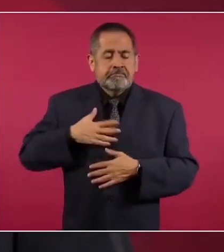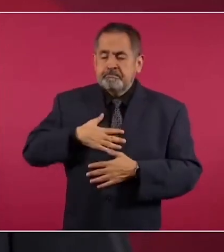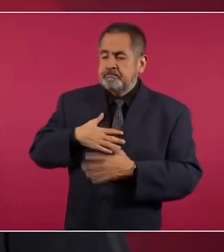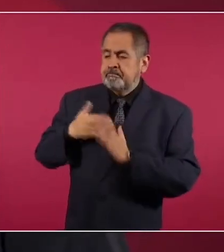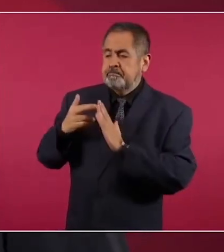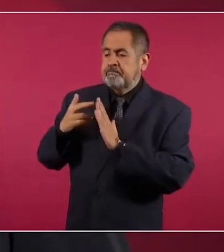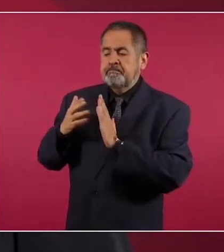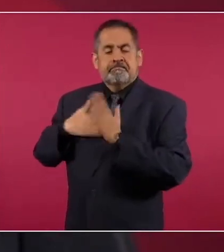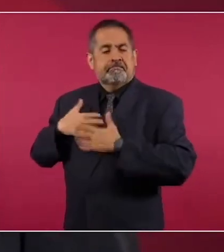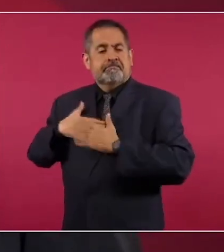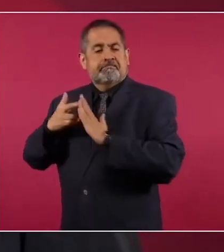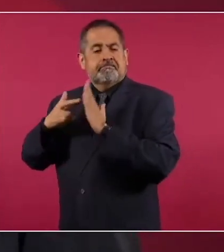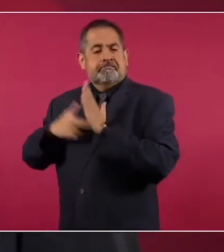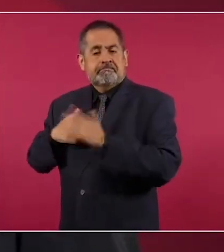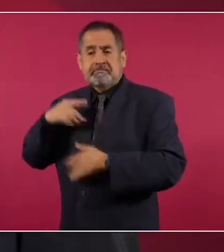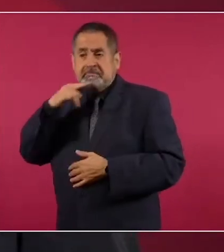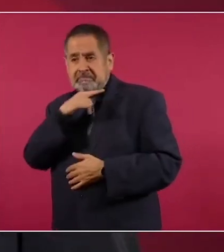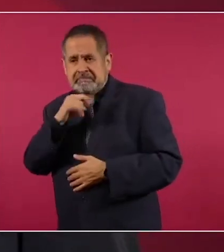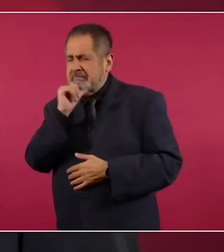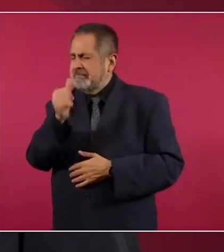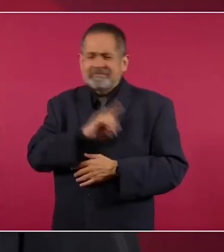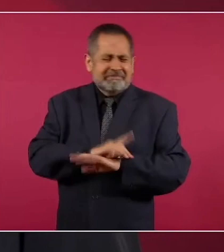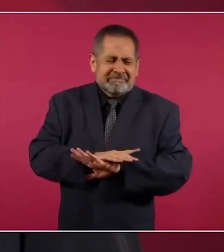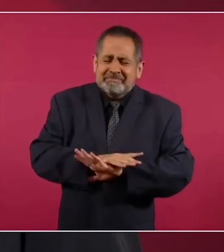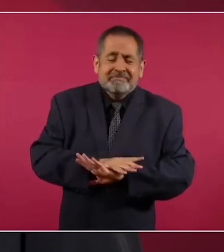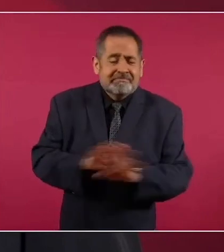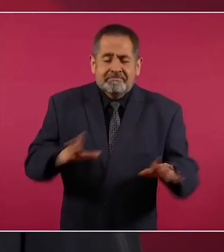es la hipocresía,